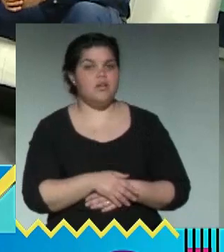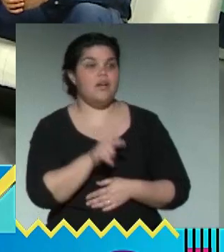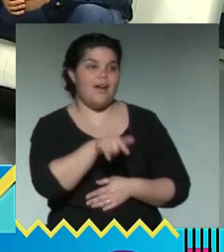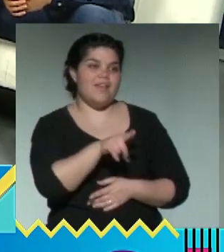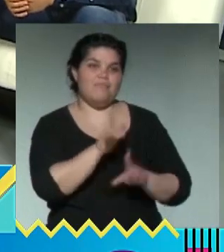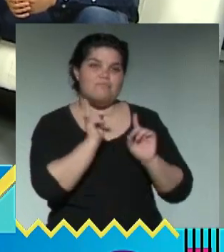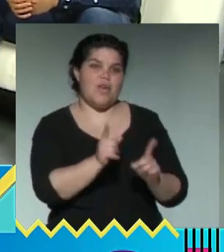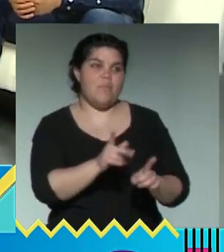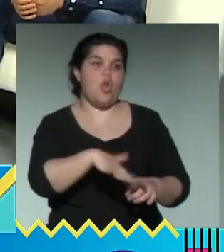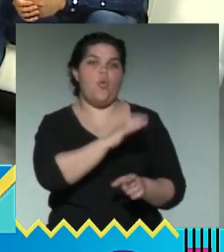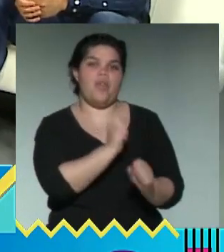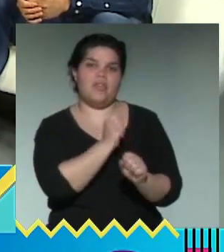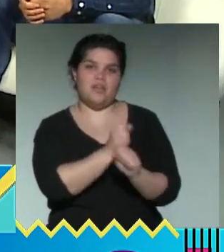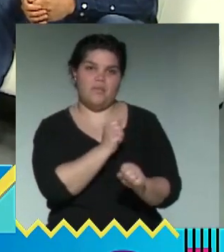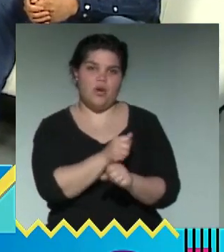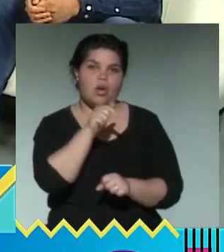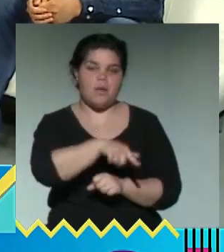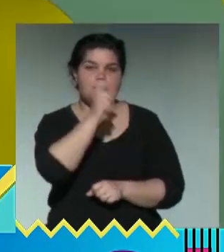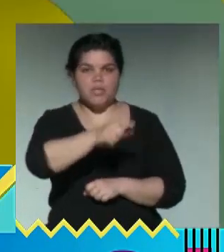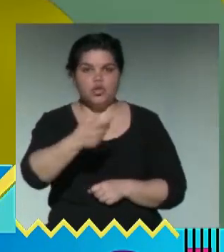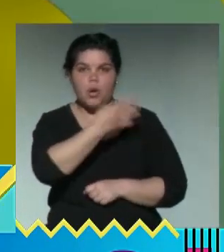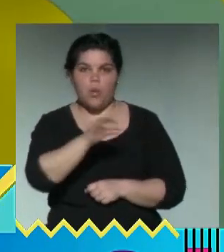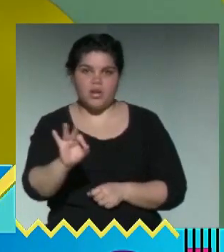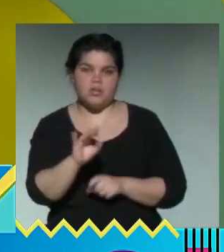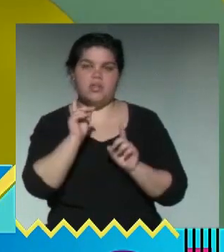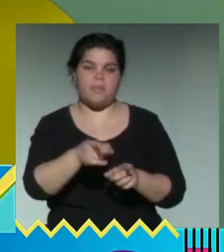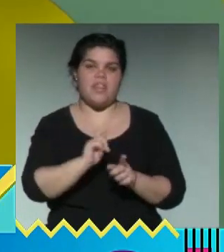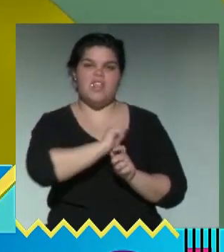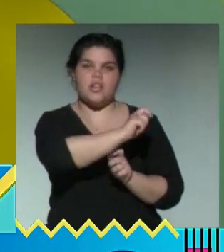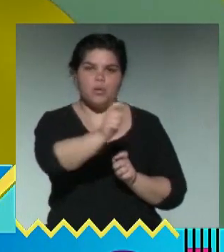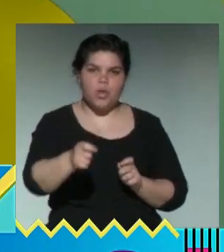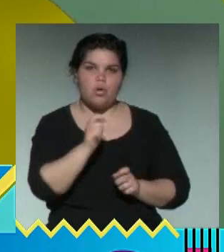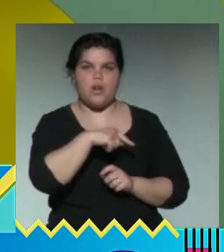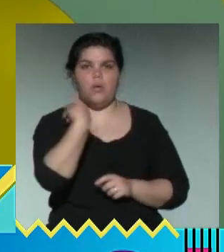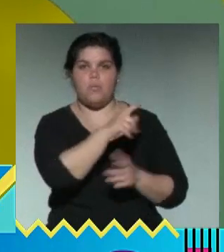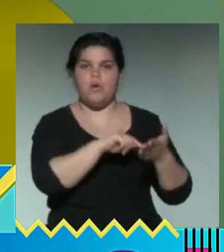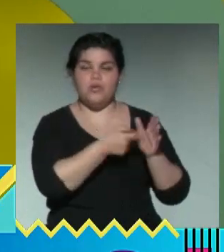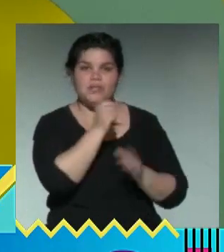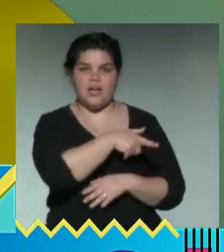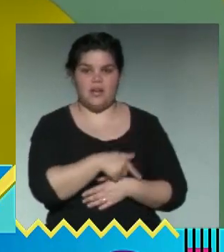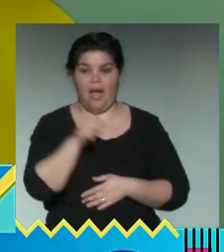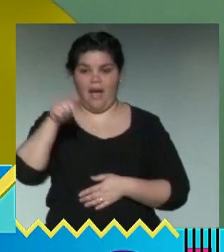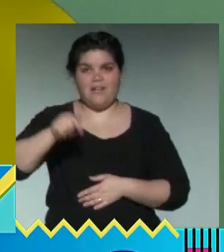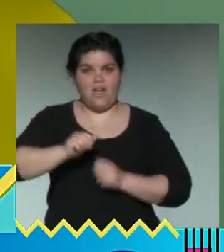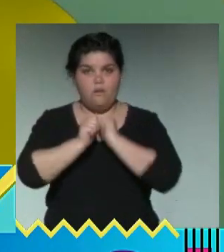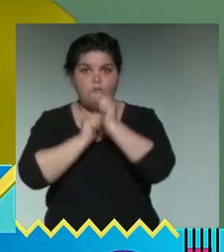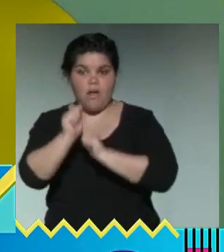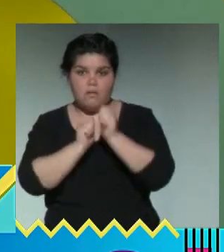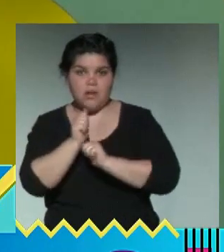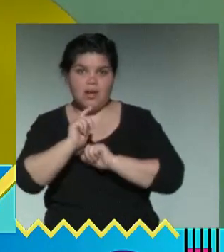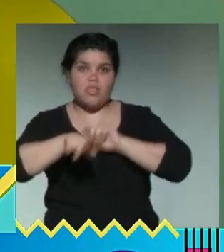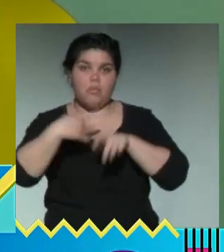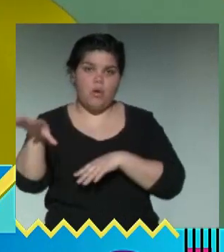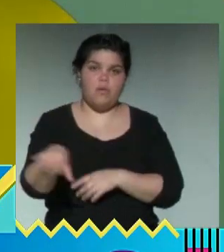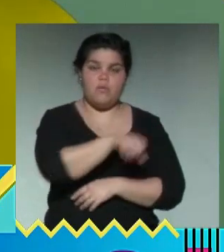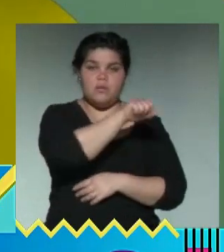estas 40 personas o las que están trabajando en Buenos Aires, los distribuidores, trabajan sobre productos hechos acá. Eso además son,